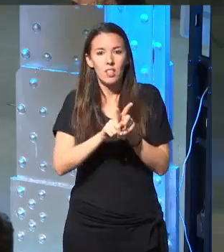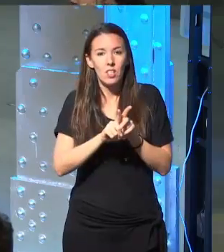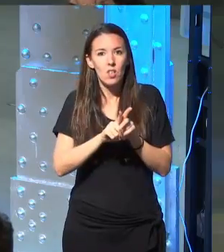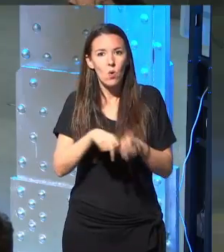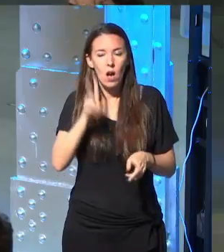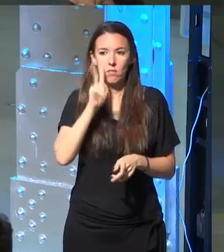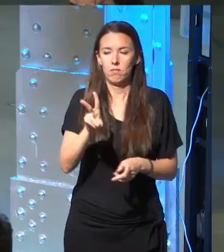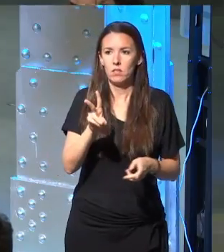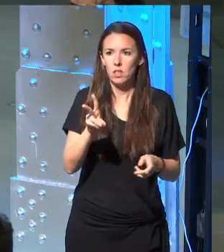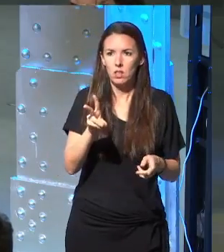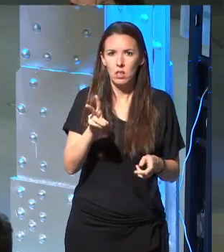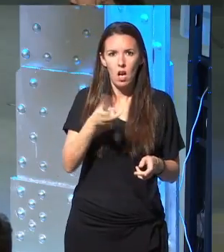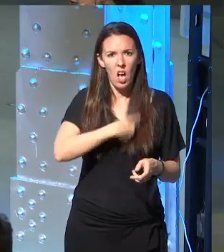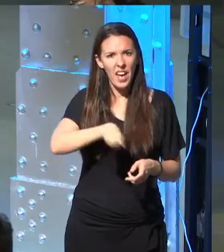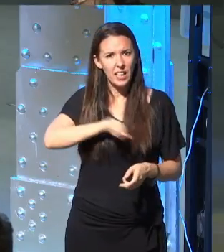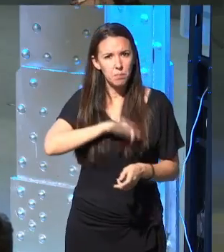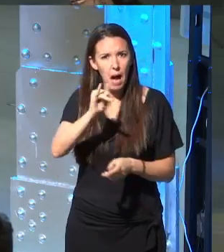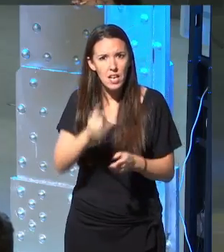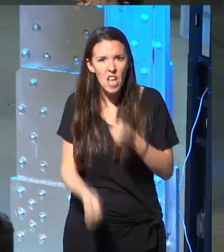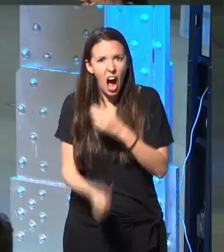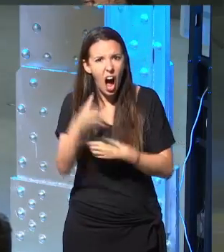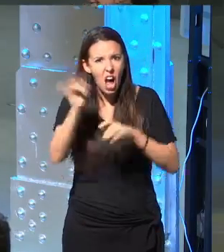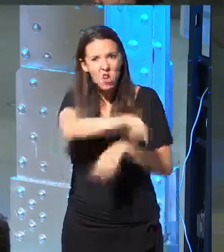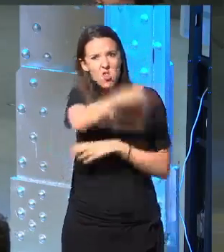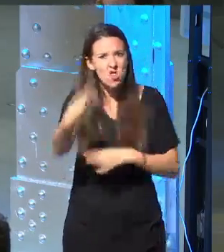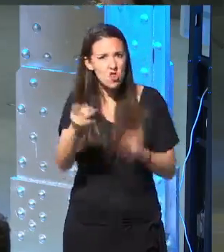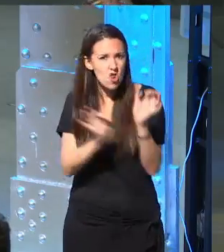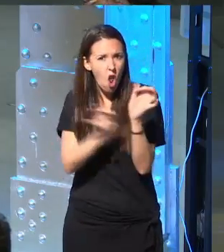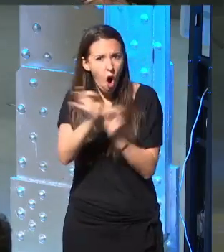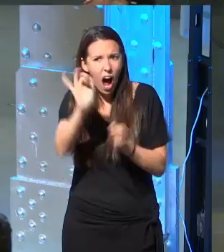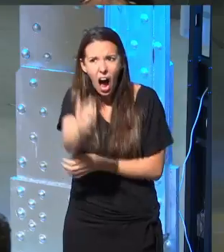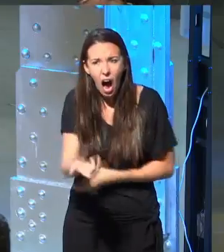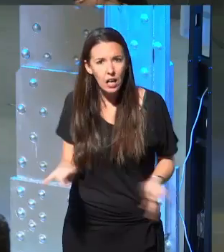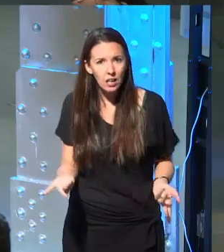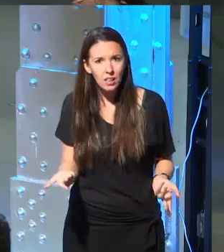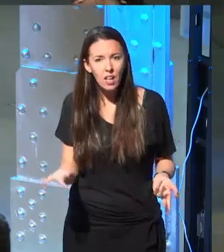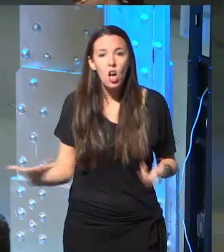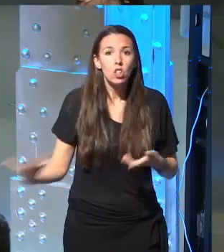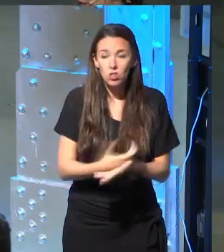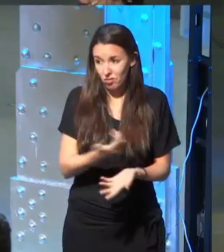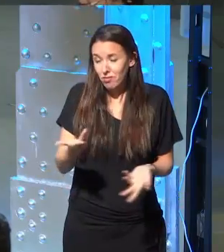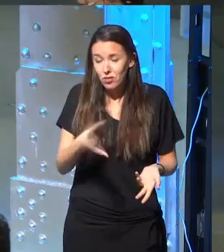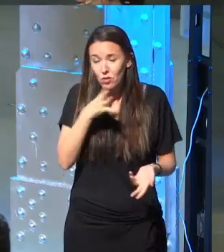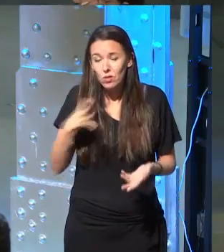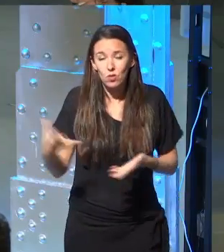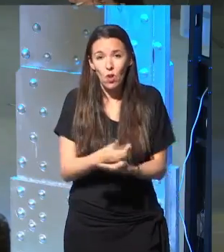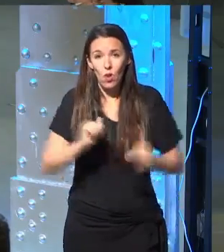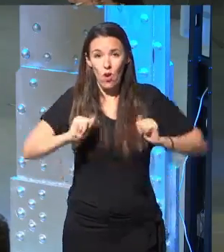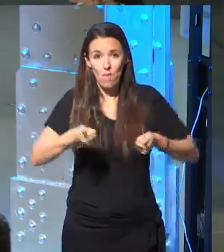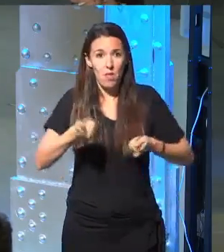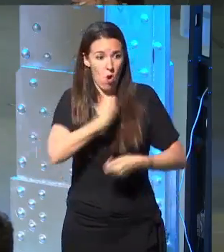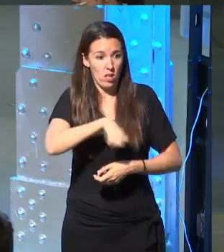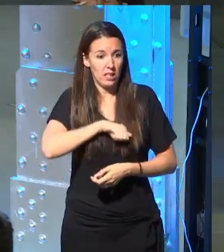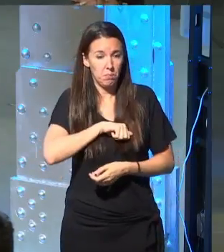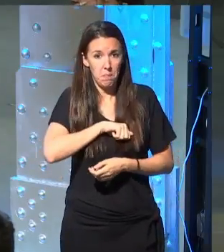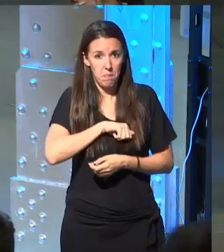y veía y decía, coño, que en España hay clones. Claro, aparte yo creo que pasó eso, que todo empezó, esa noche empezó todo en